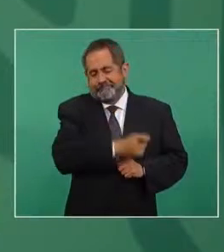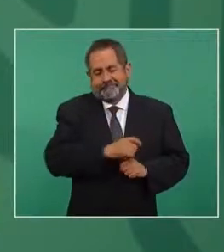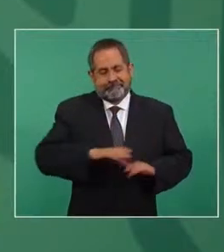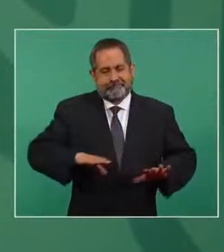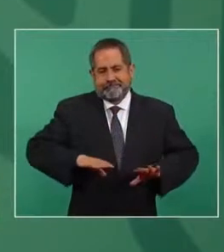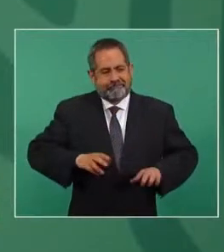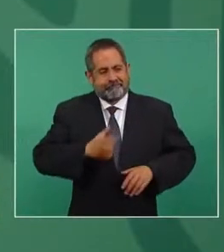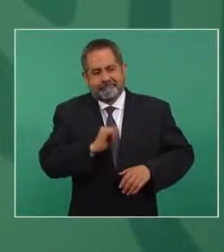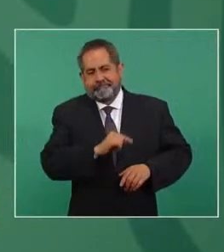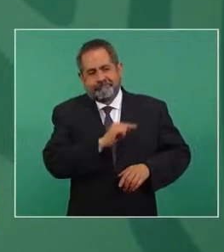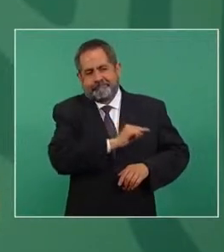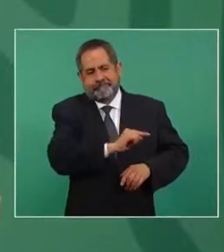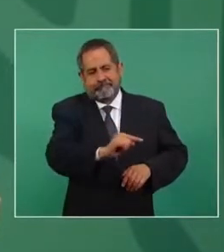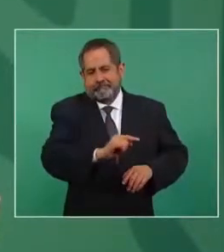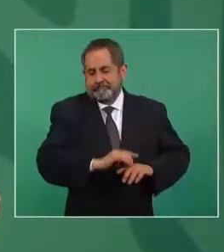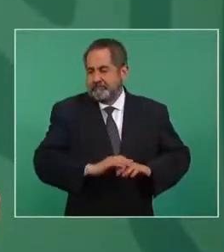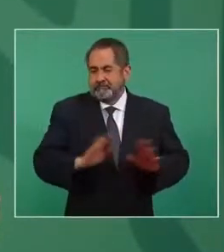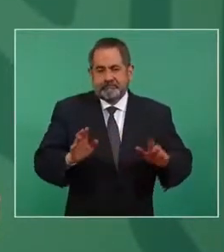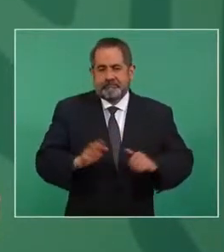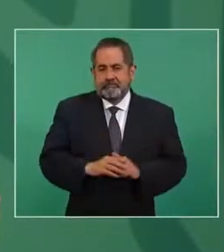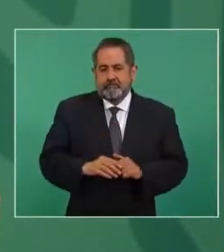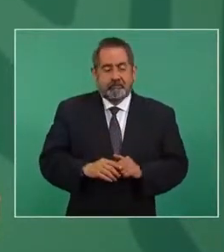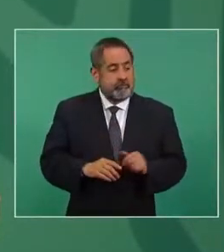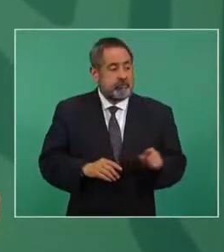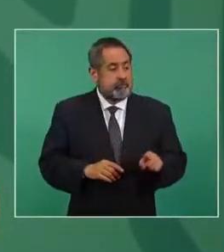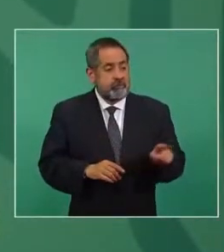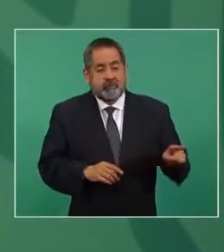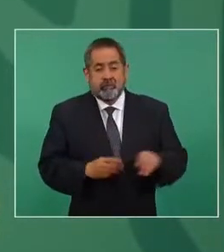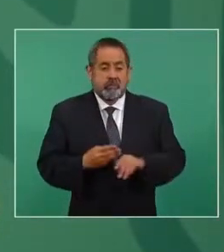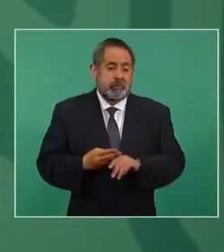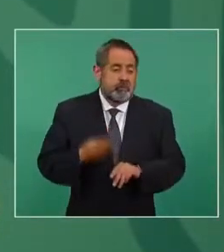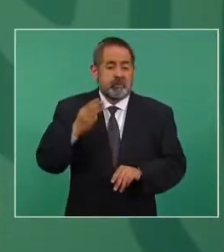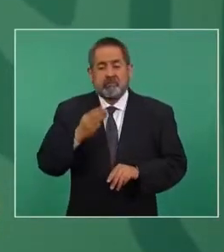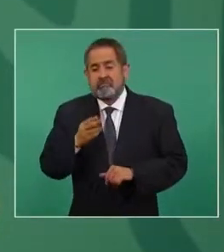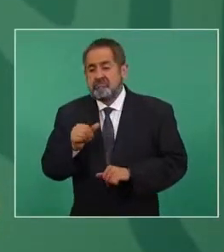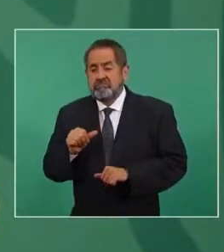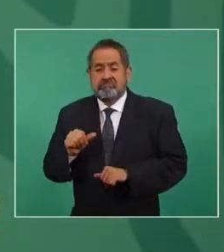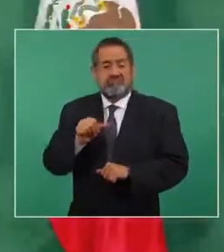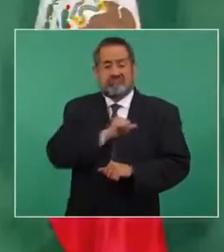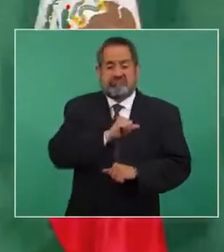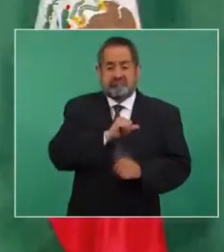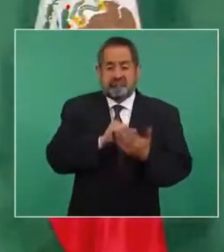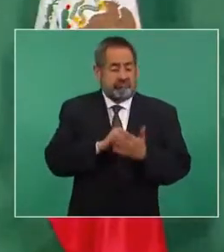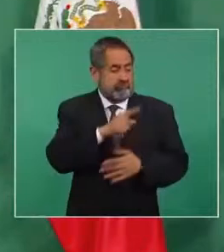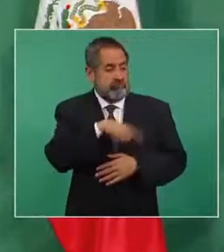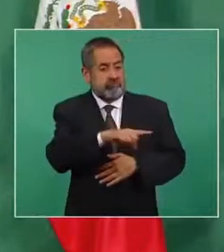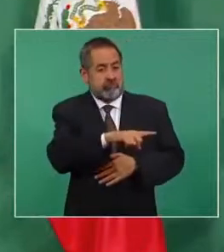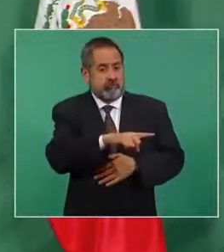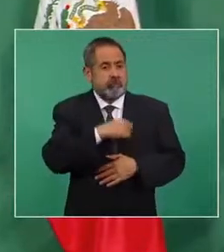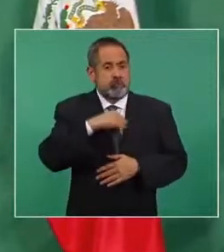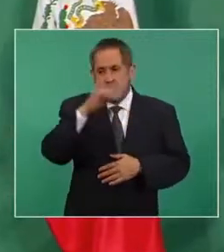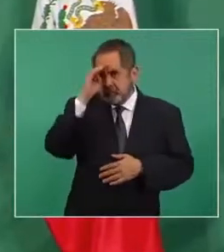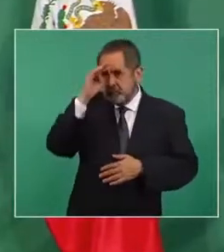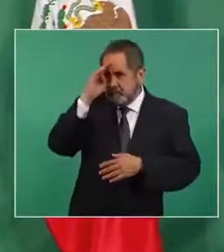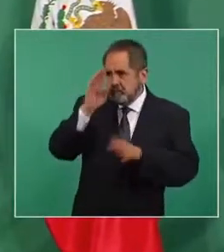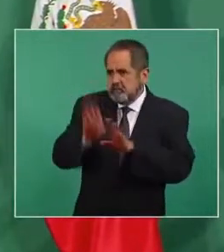la verdad, con mucho egoísmo y no pensando en el interés